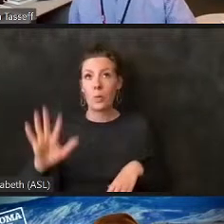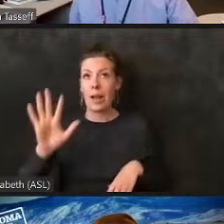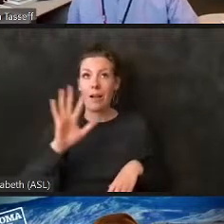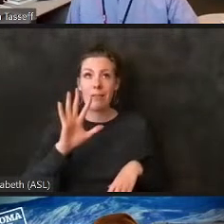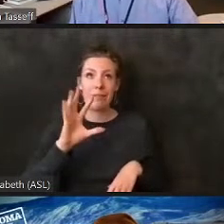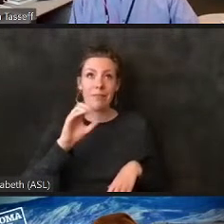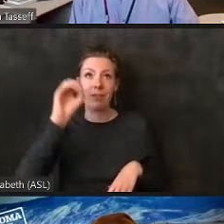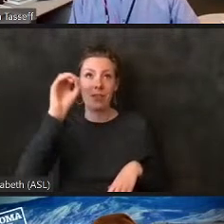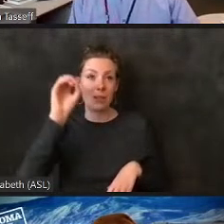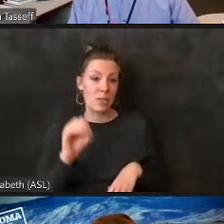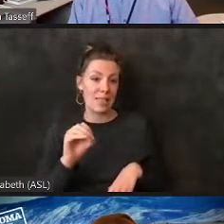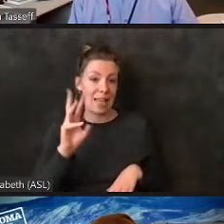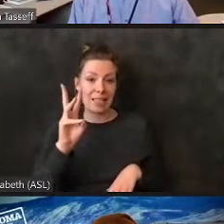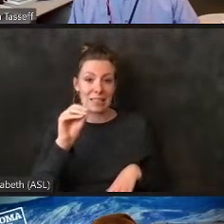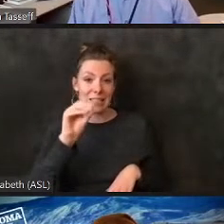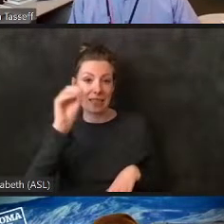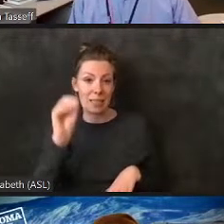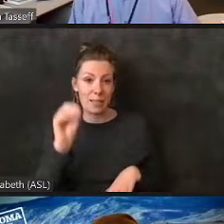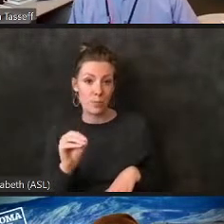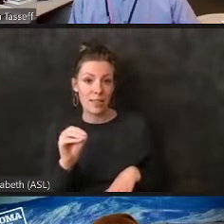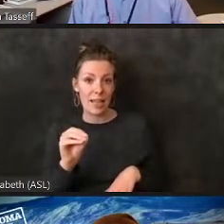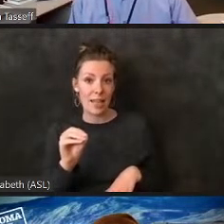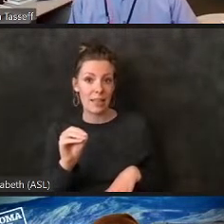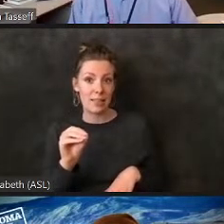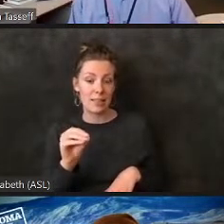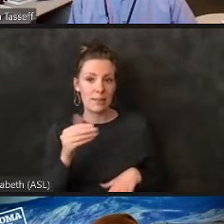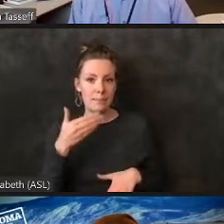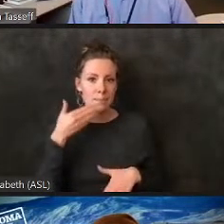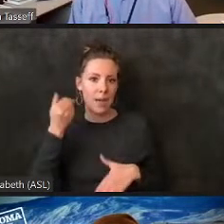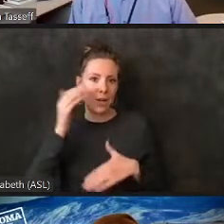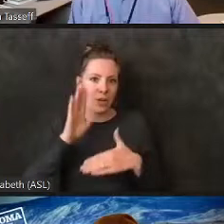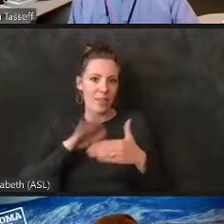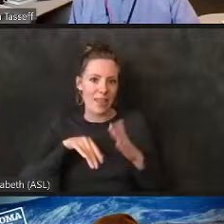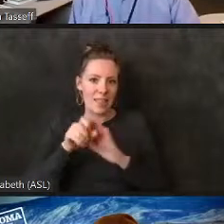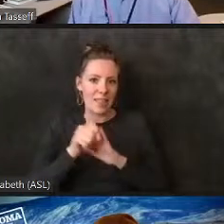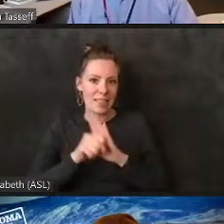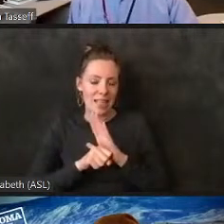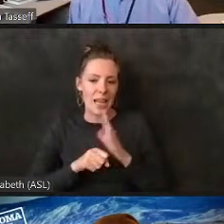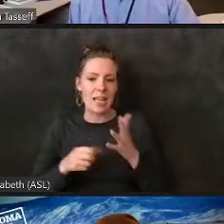pero pensando de que fuera menos del 50%,